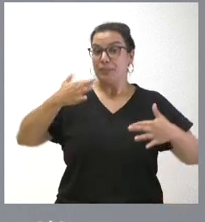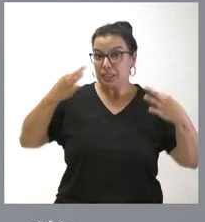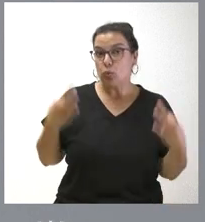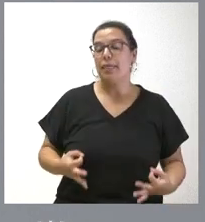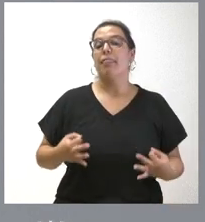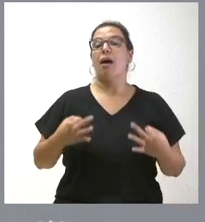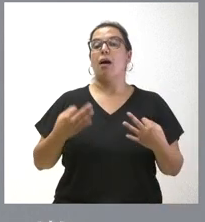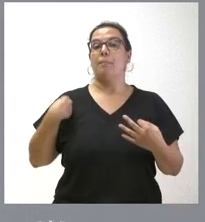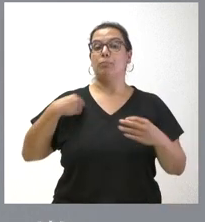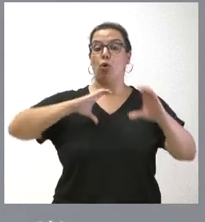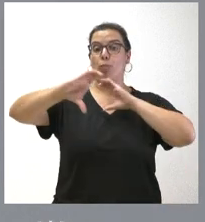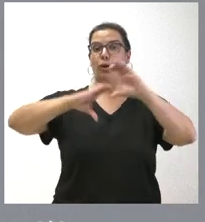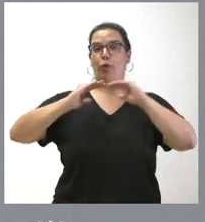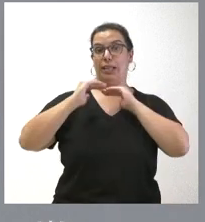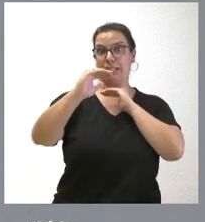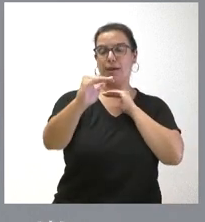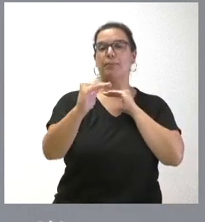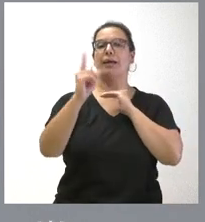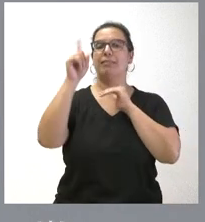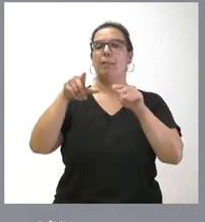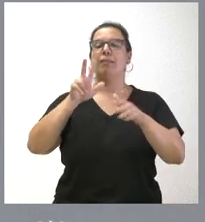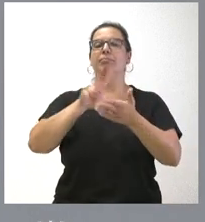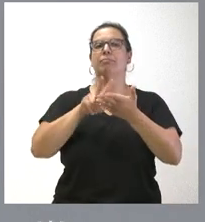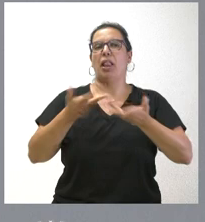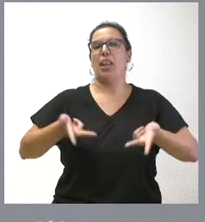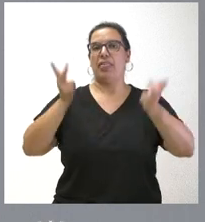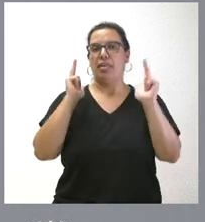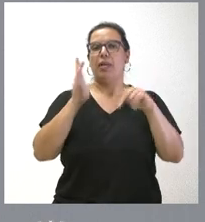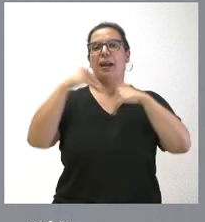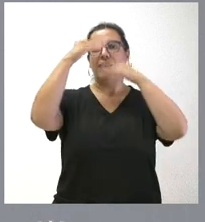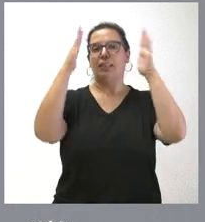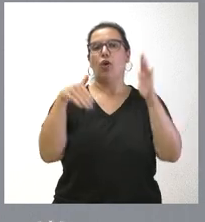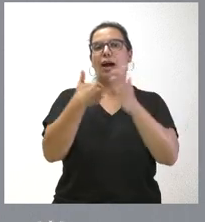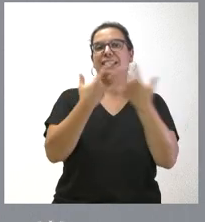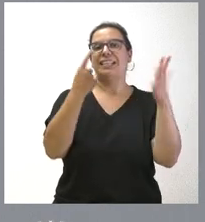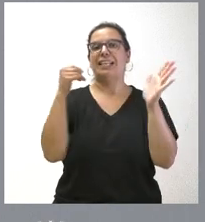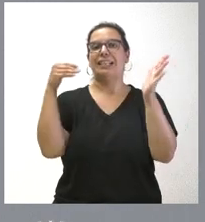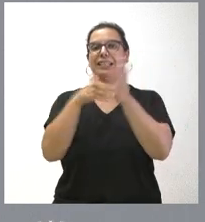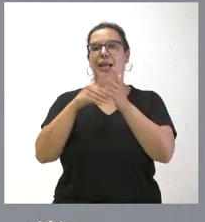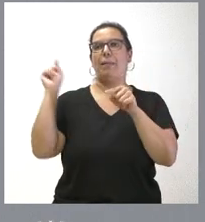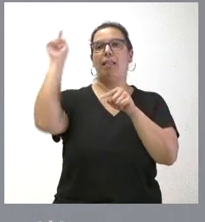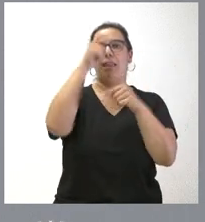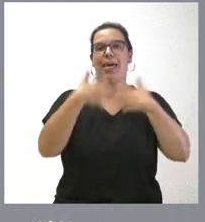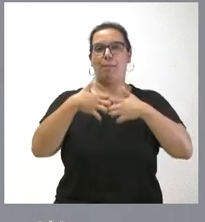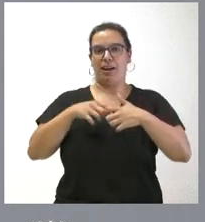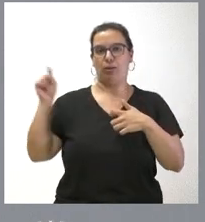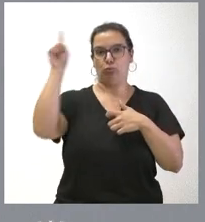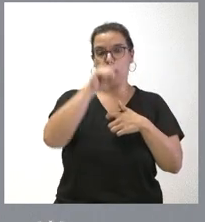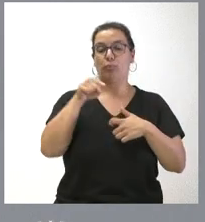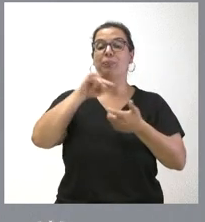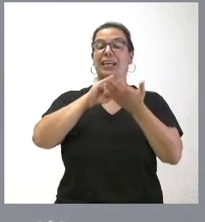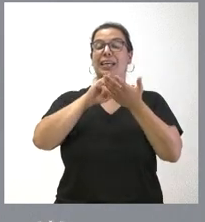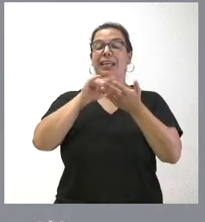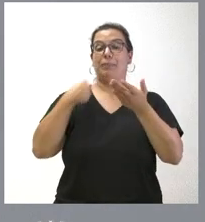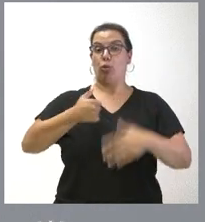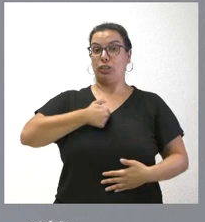estabilidad de las comunicaciones y contar con una licencia para atender con hasta 60.000 dispositivos este servicio de transferencia avanzada que se